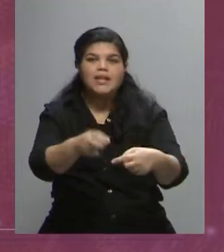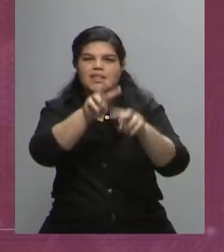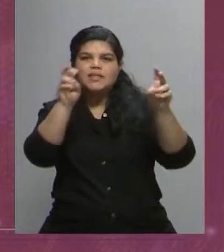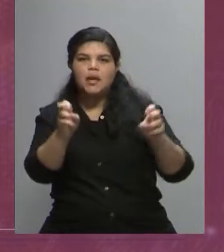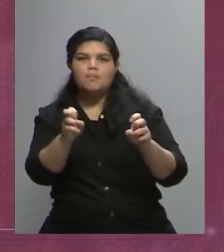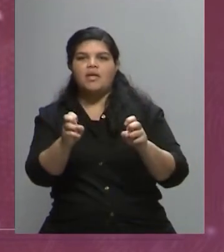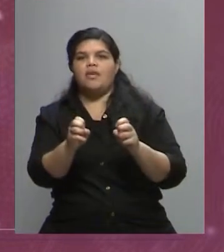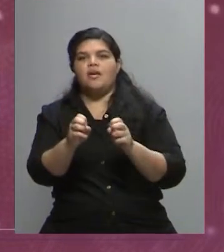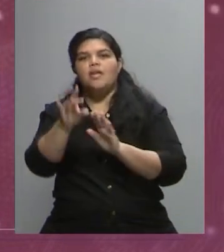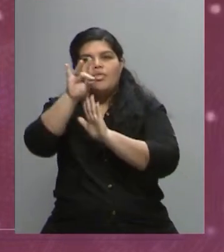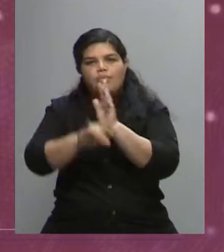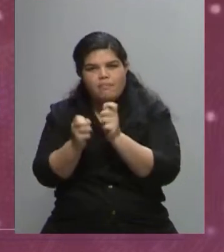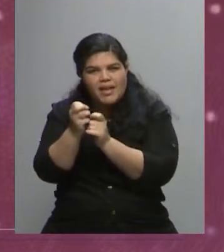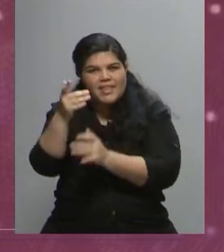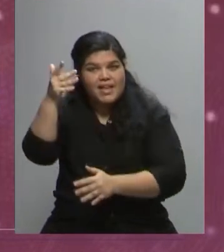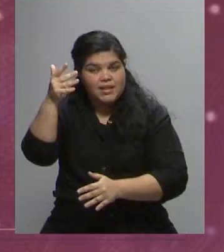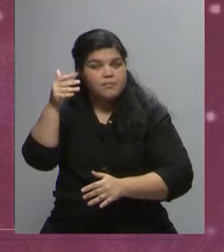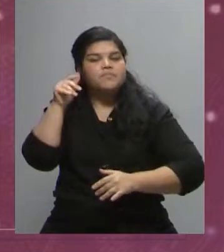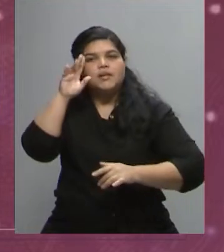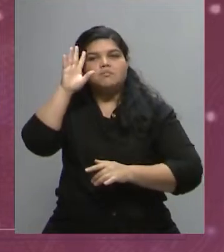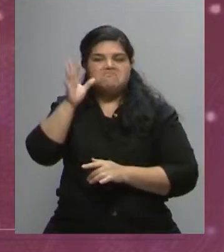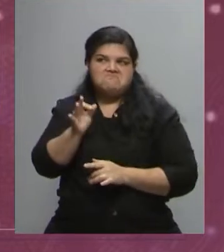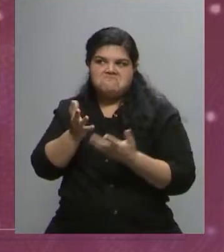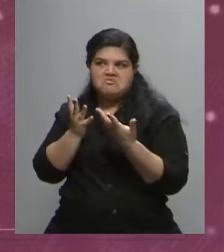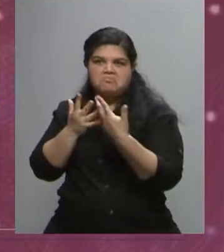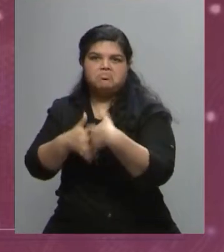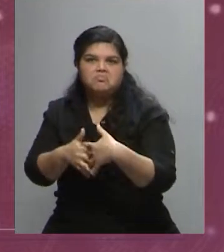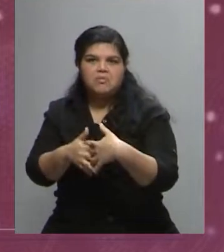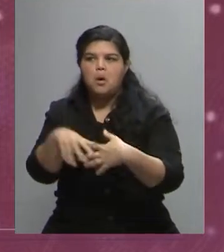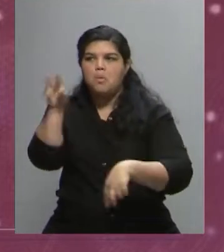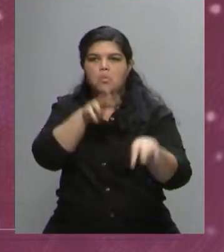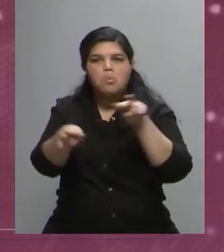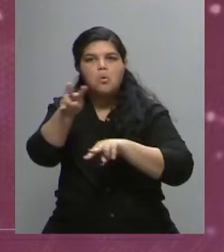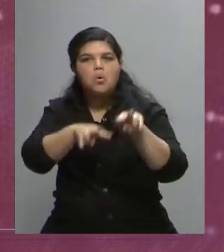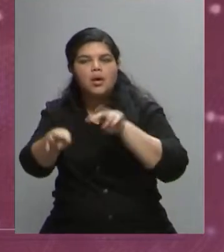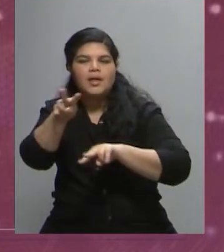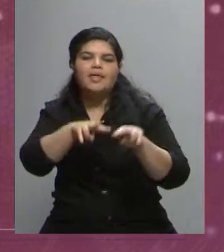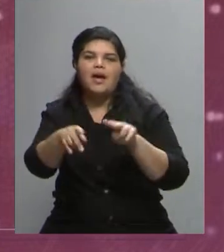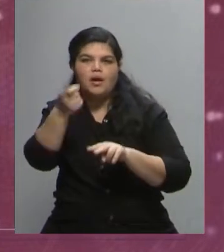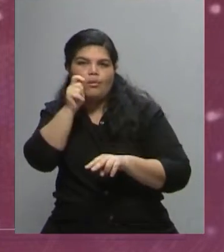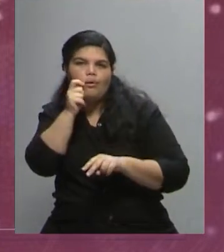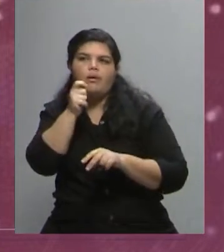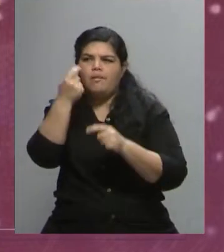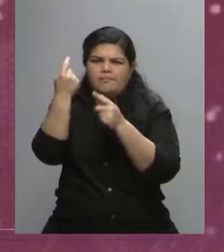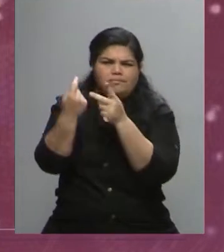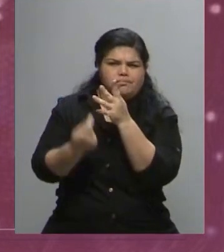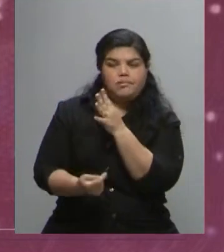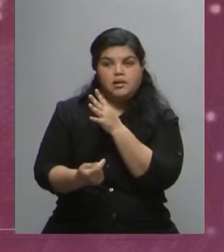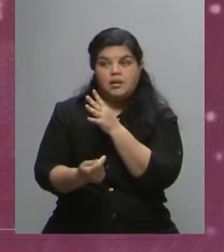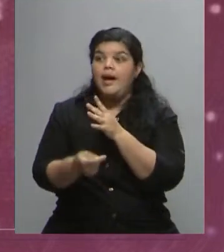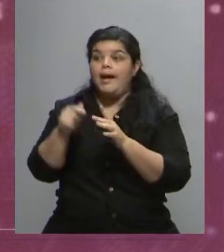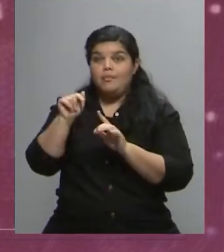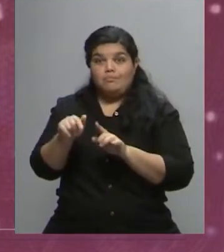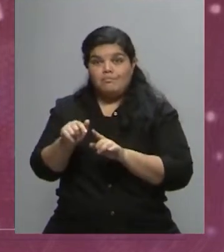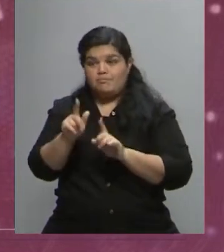porque uno automáticamente lo relaciona con las búsquedas que podemos hacer nosotros y a partir de ahí cómo las empresas que puedan